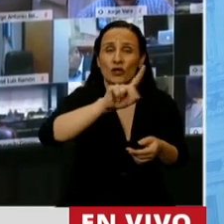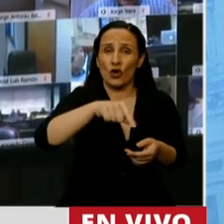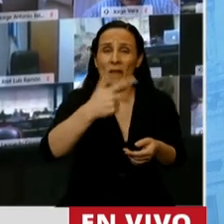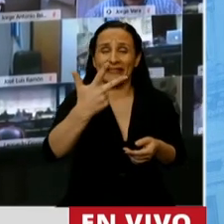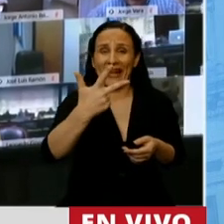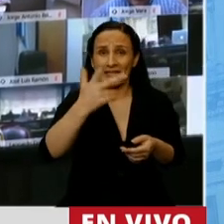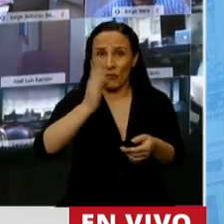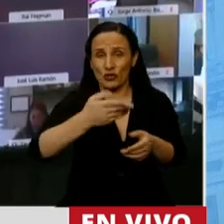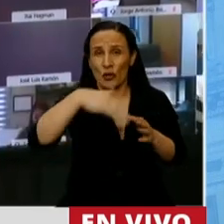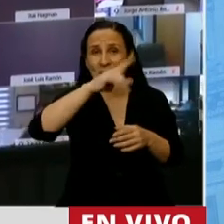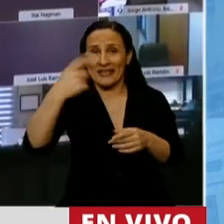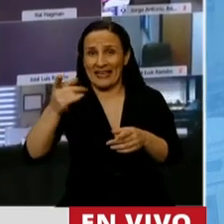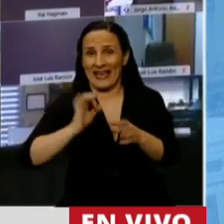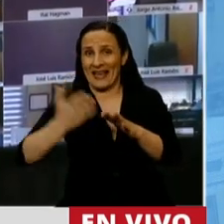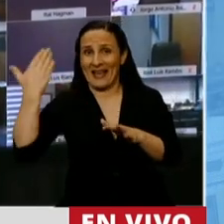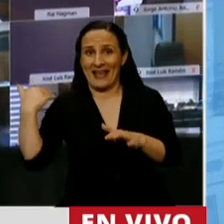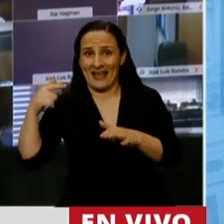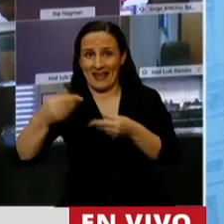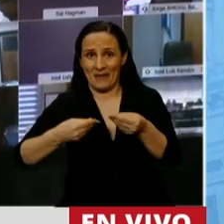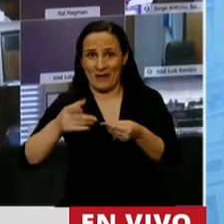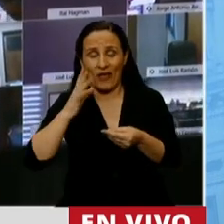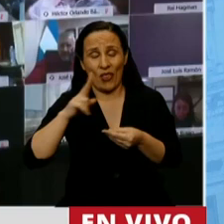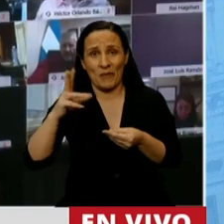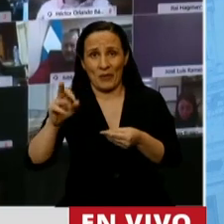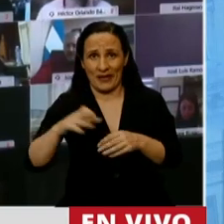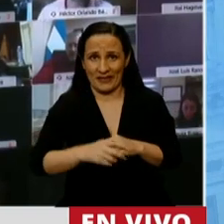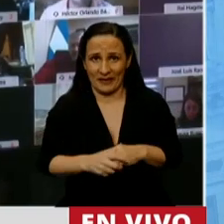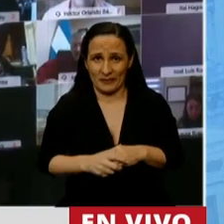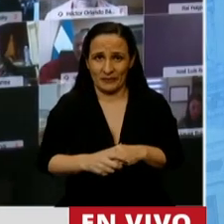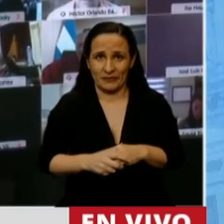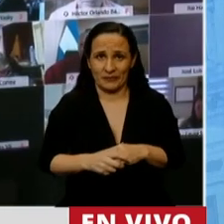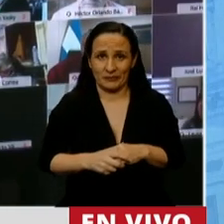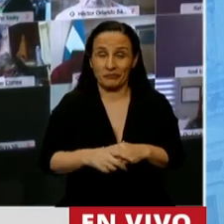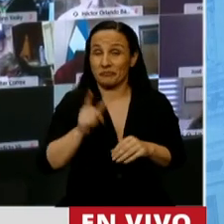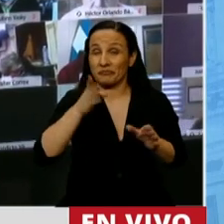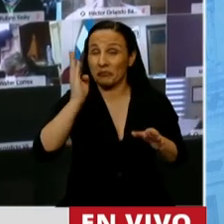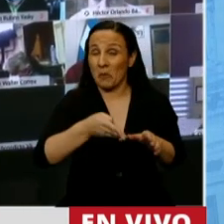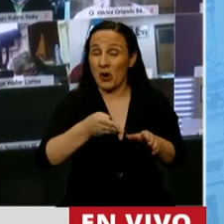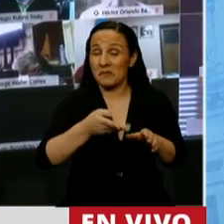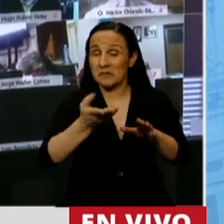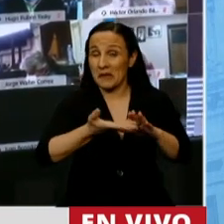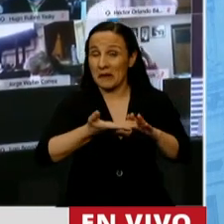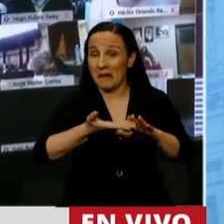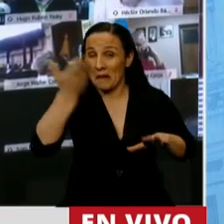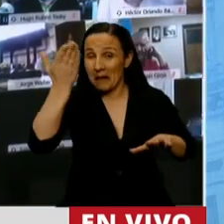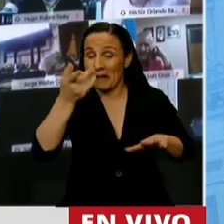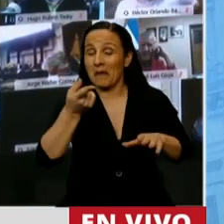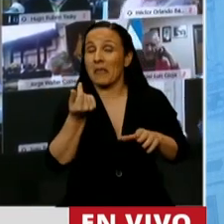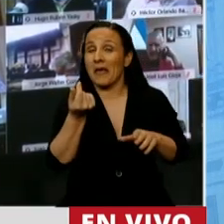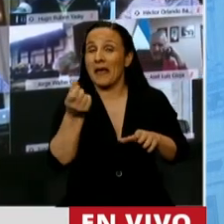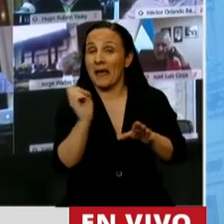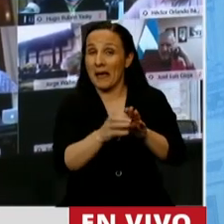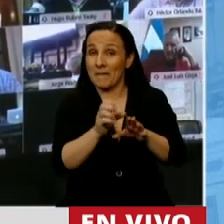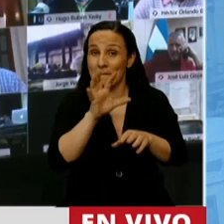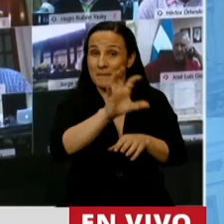42,3% más que los fondos asignados en el presupuesto 2020. La tasa promedio de crecimiento de los fondos aplicados